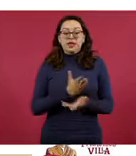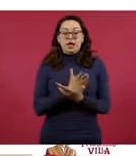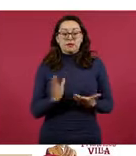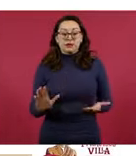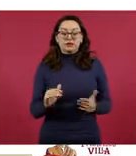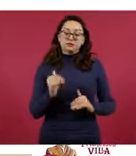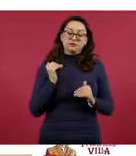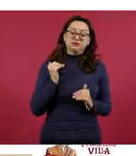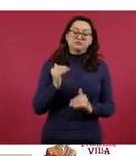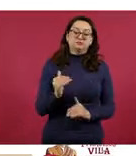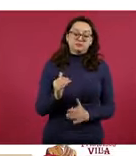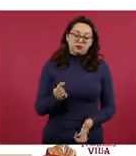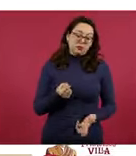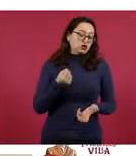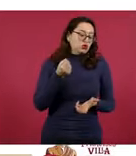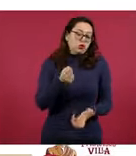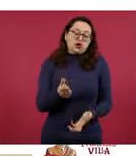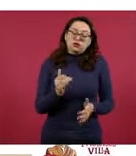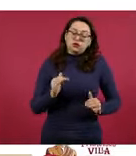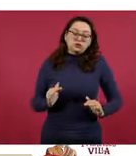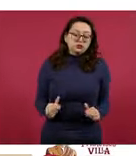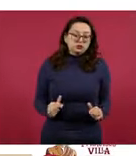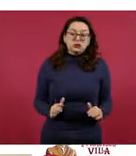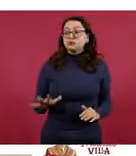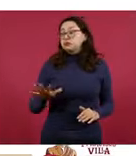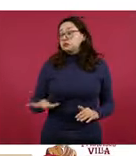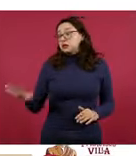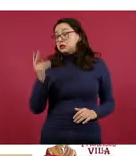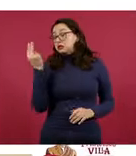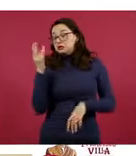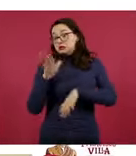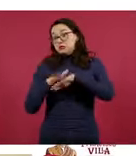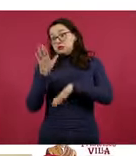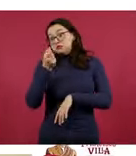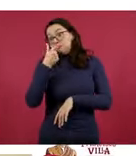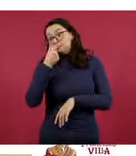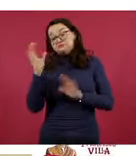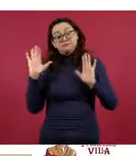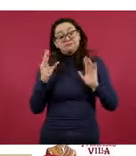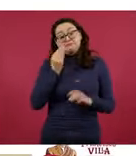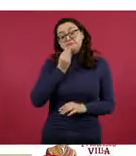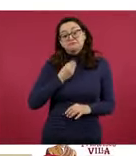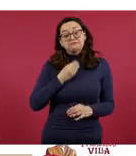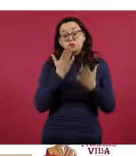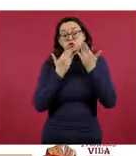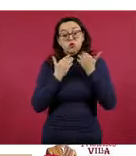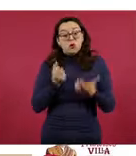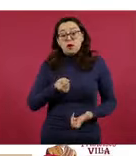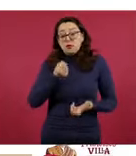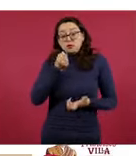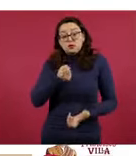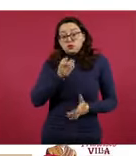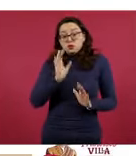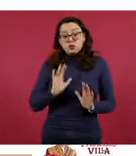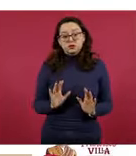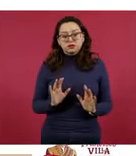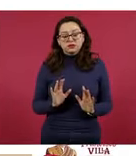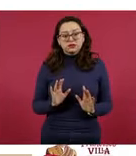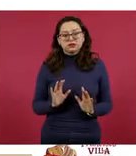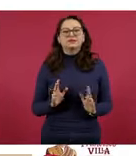la disponibilidad presupuestal y no a las necesidades de la población. El modelo, además de obsoleto, generaba sobreinventarios en